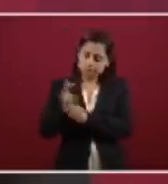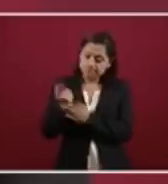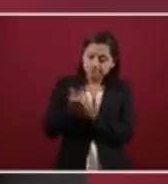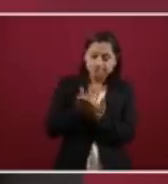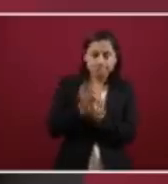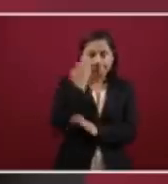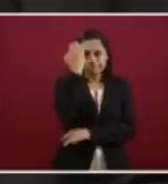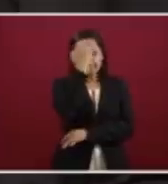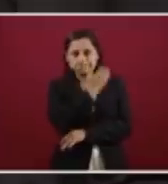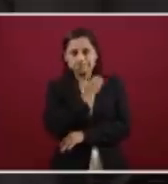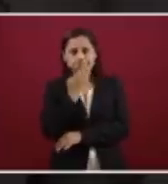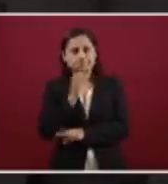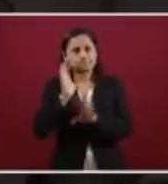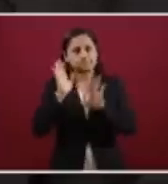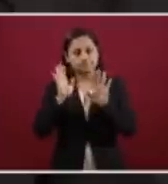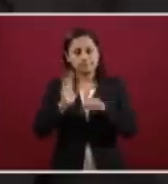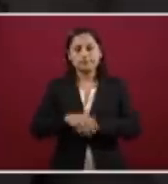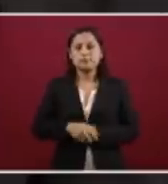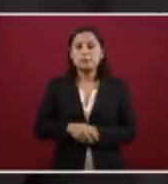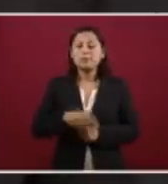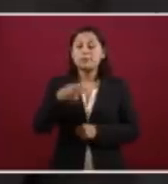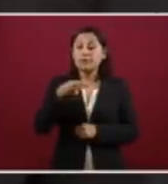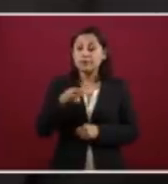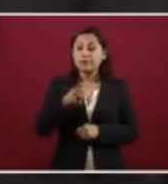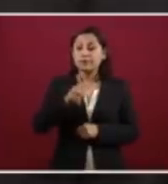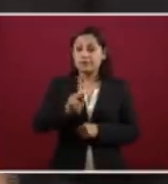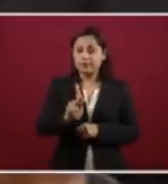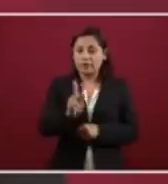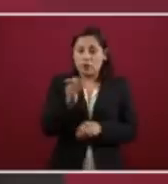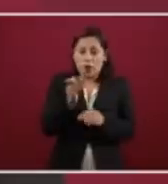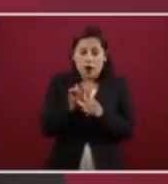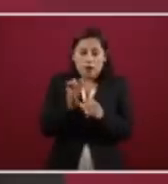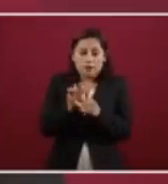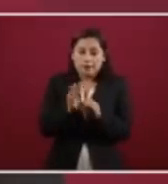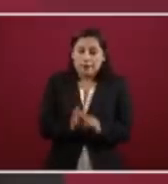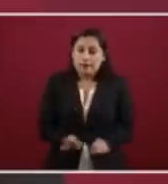Lo importante es que no hay para nadie